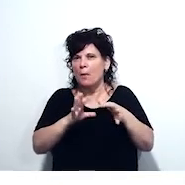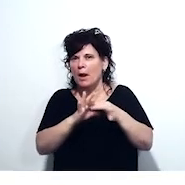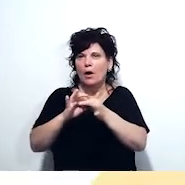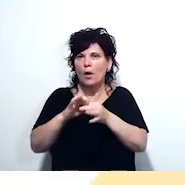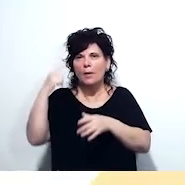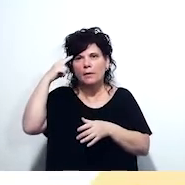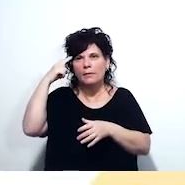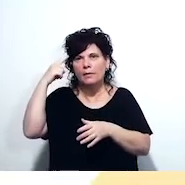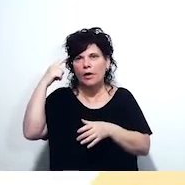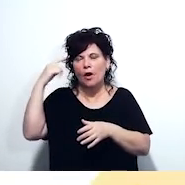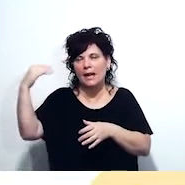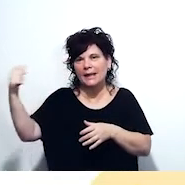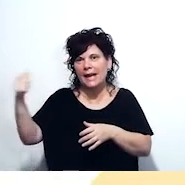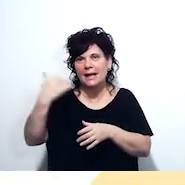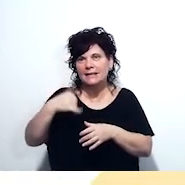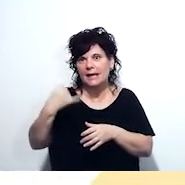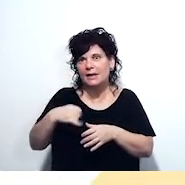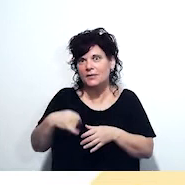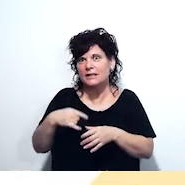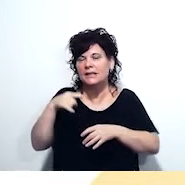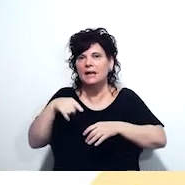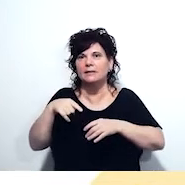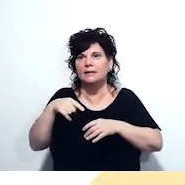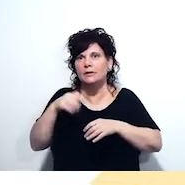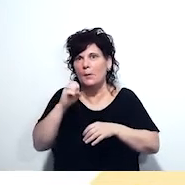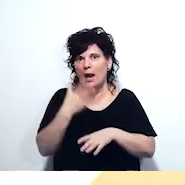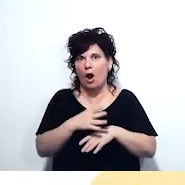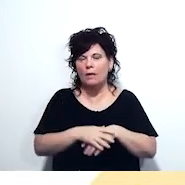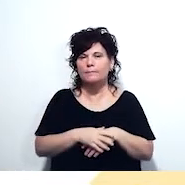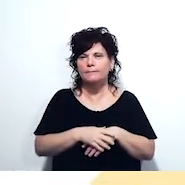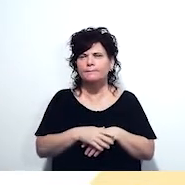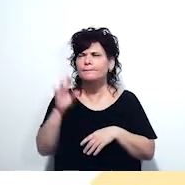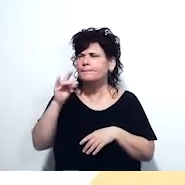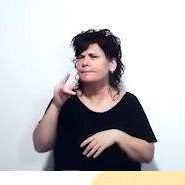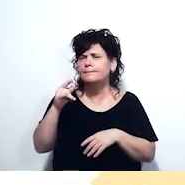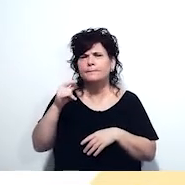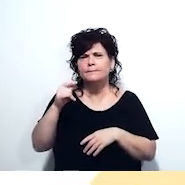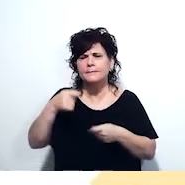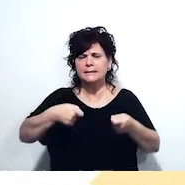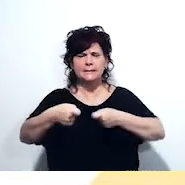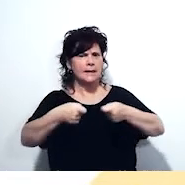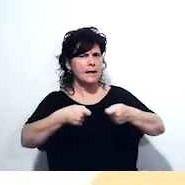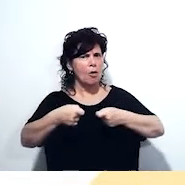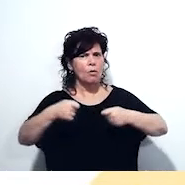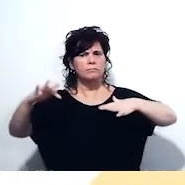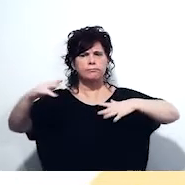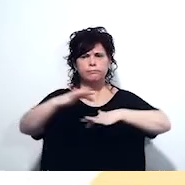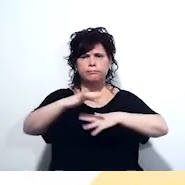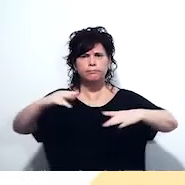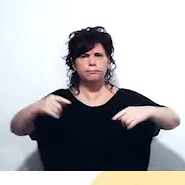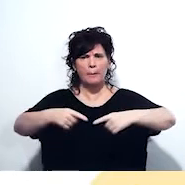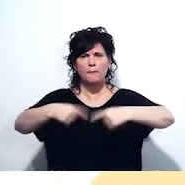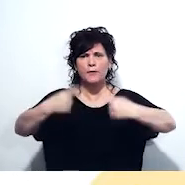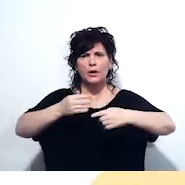generar otras cosas. Entonces, es sumamente complejo regular los flujos transfronterizos de datos. De hecho,